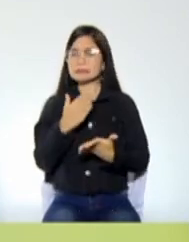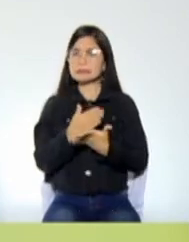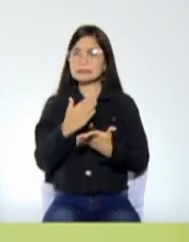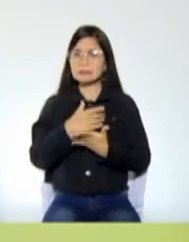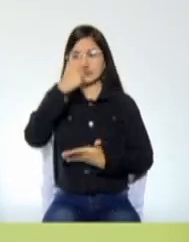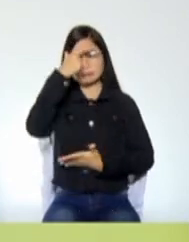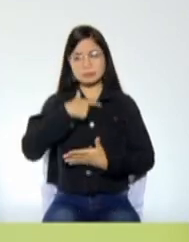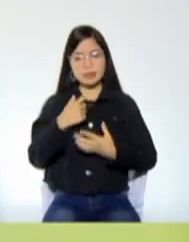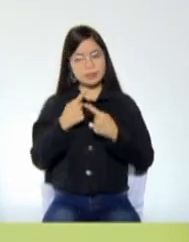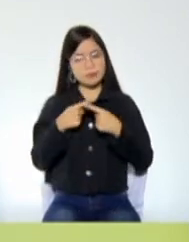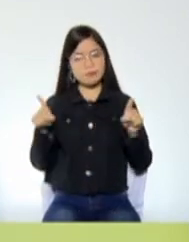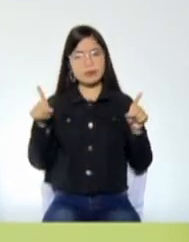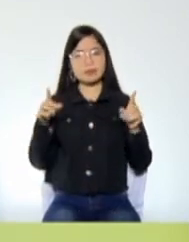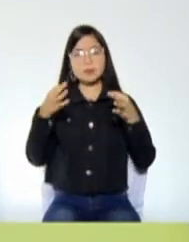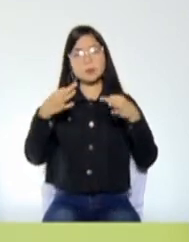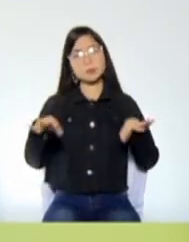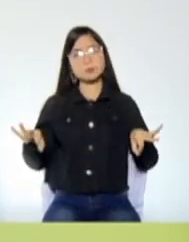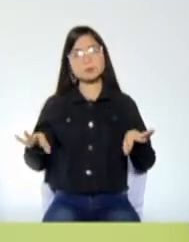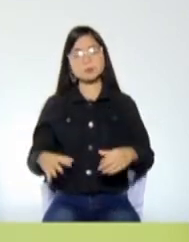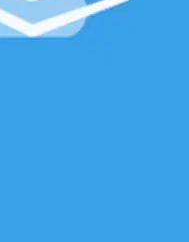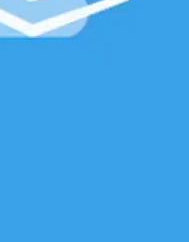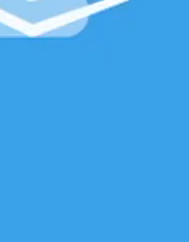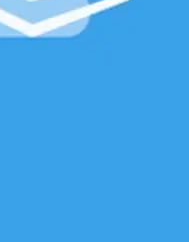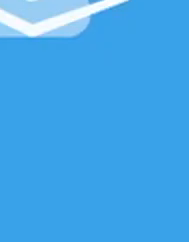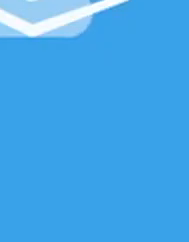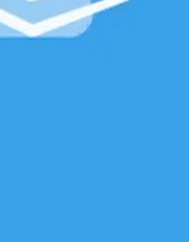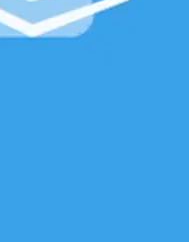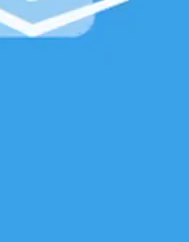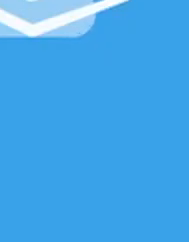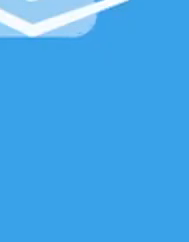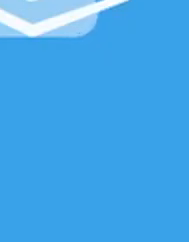por supuesto, que ser diferente es algo común.